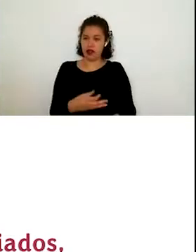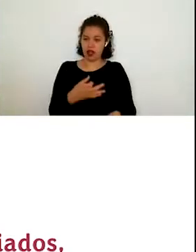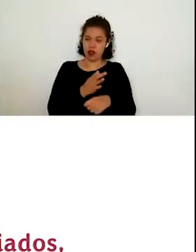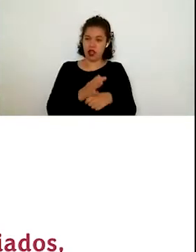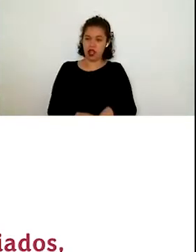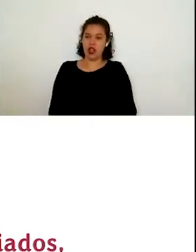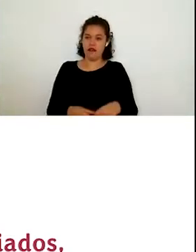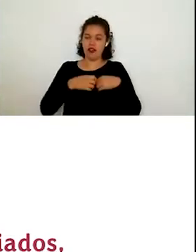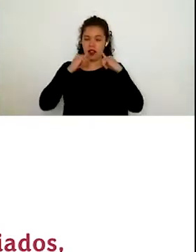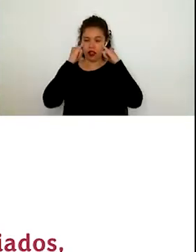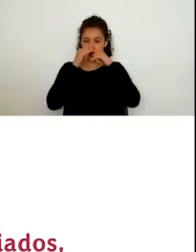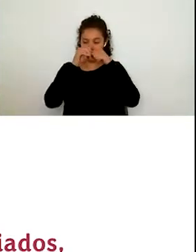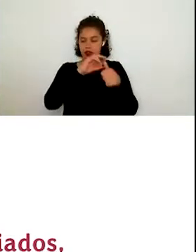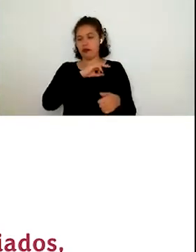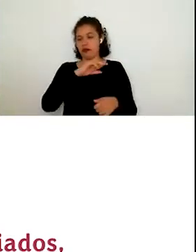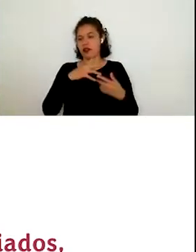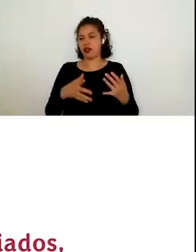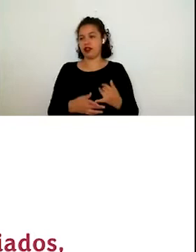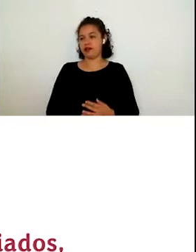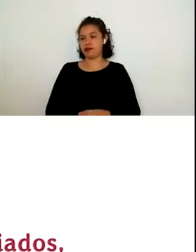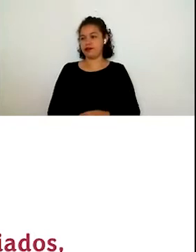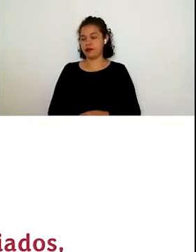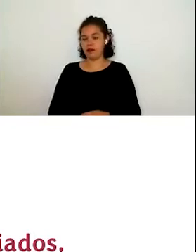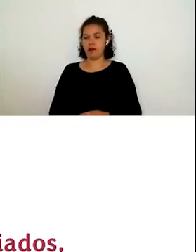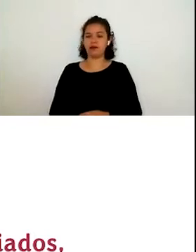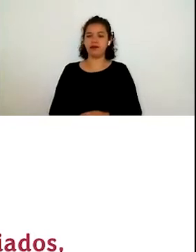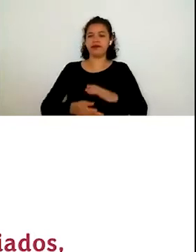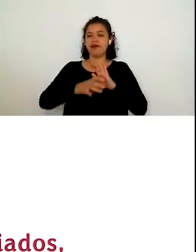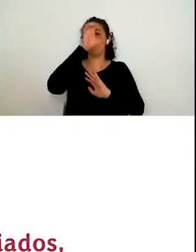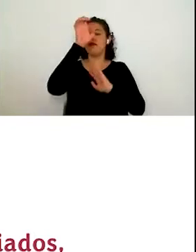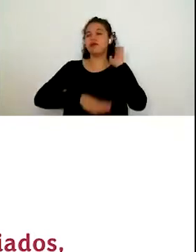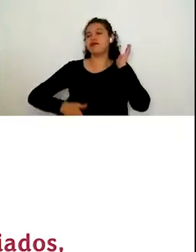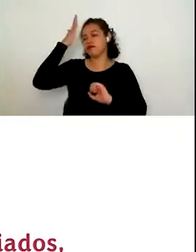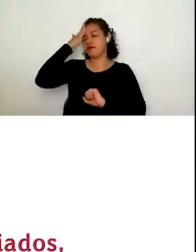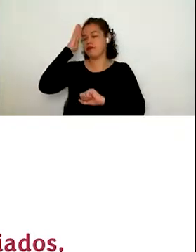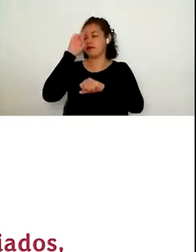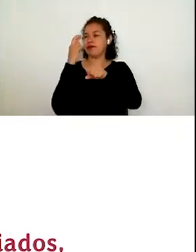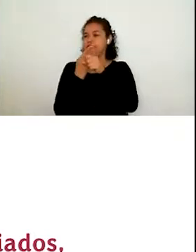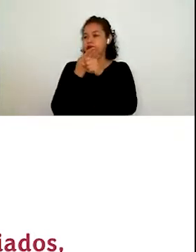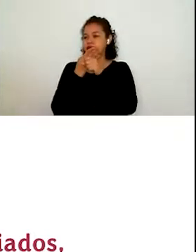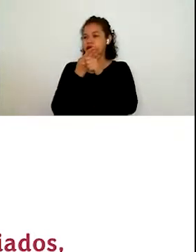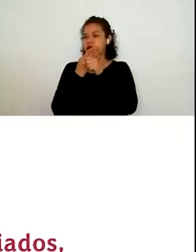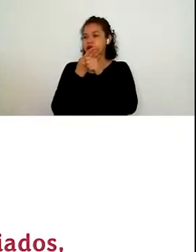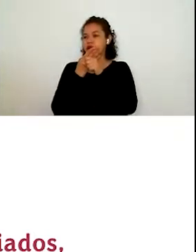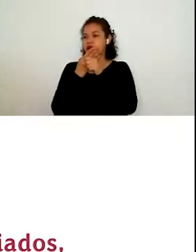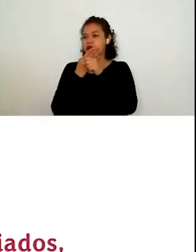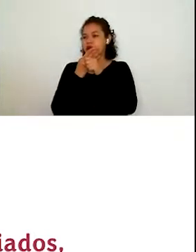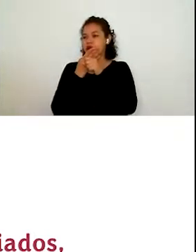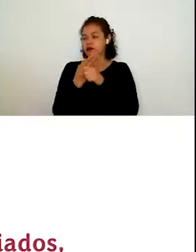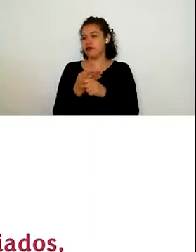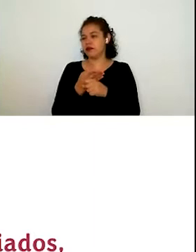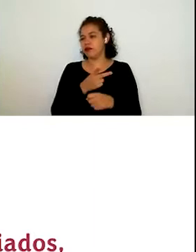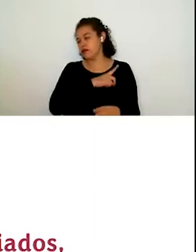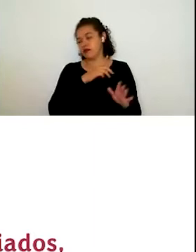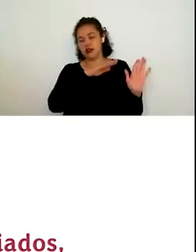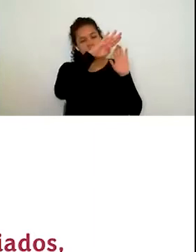de asistencia privada. En ese caso, pues, los patronatos deberían tener la facultad de poder reformar estos